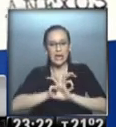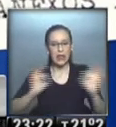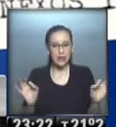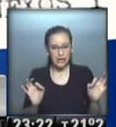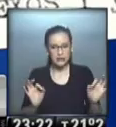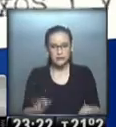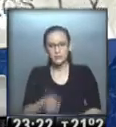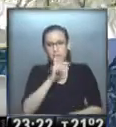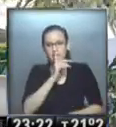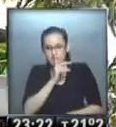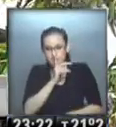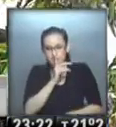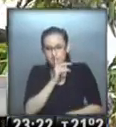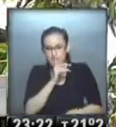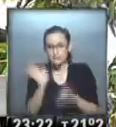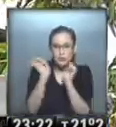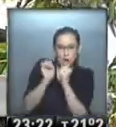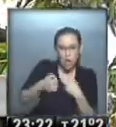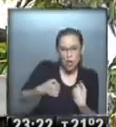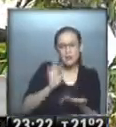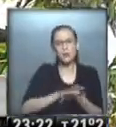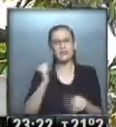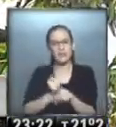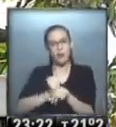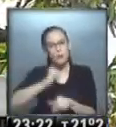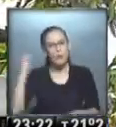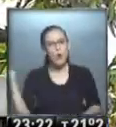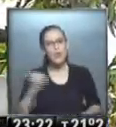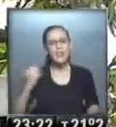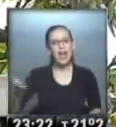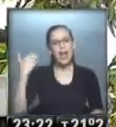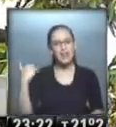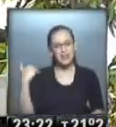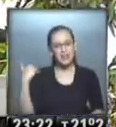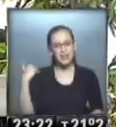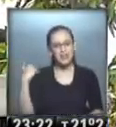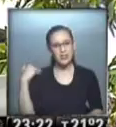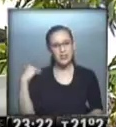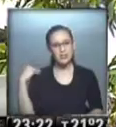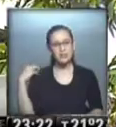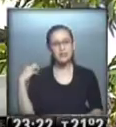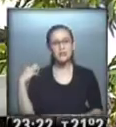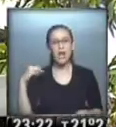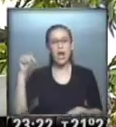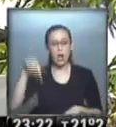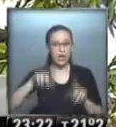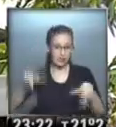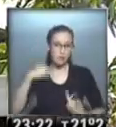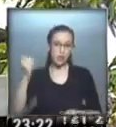monopólicos de una actividad muy importante en aquel momento, como era el deal, como inclusive sigue siendo hoy.